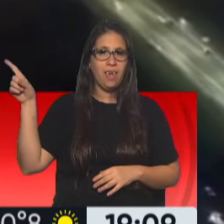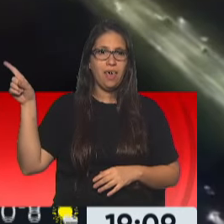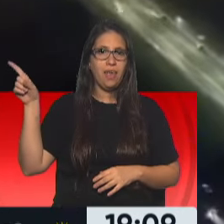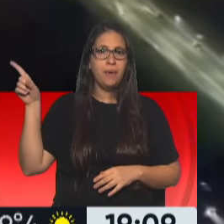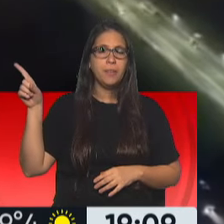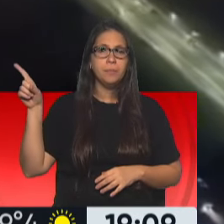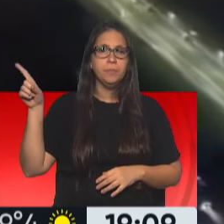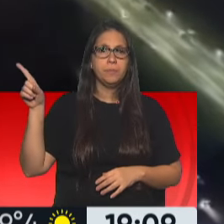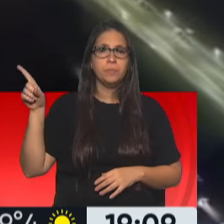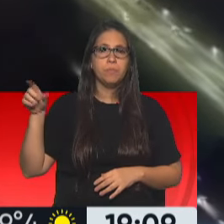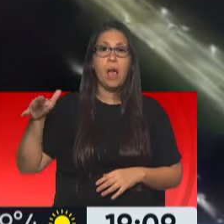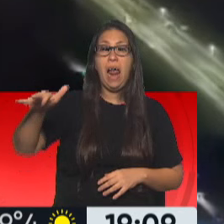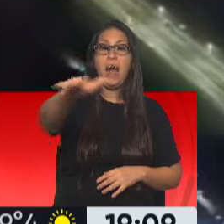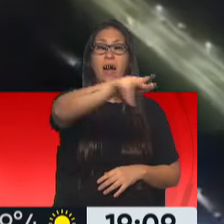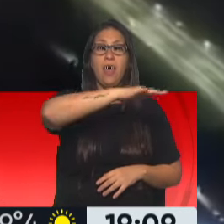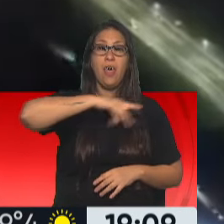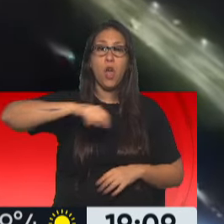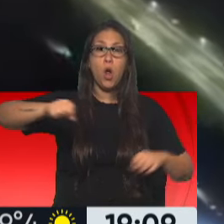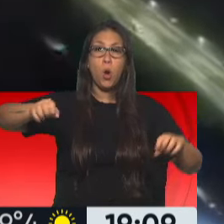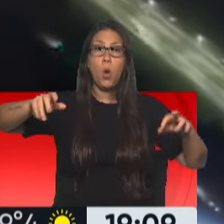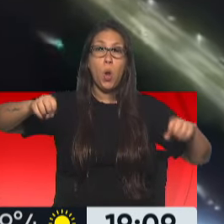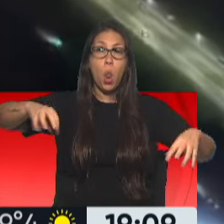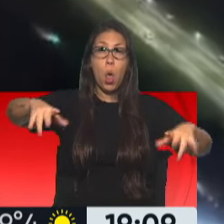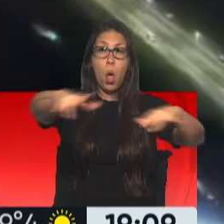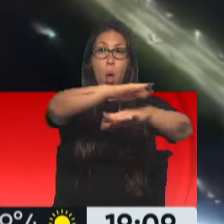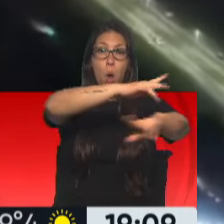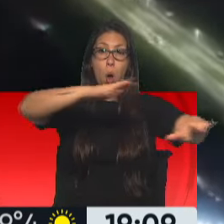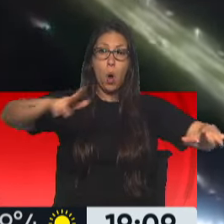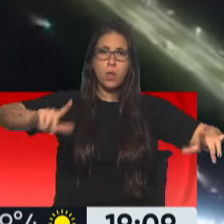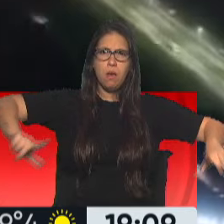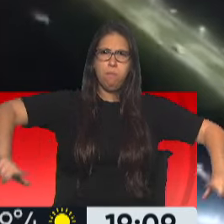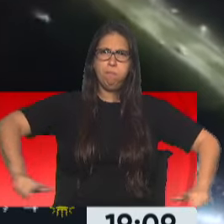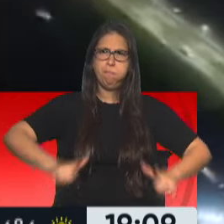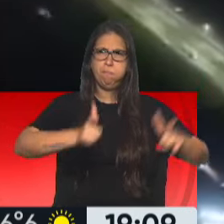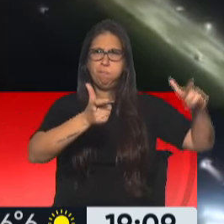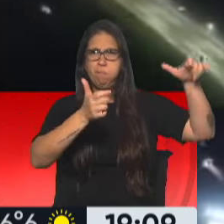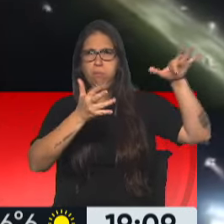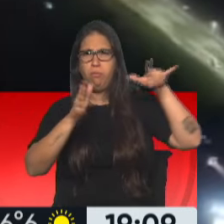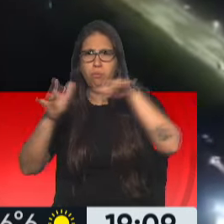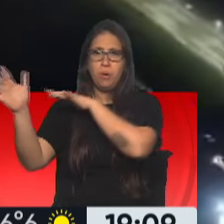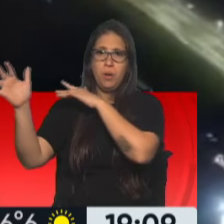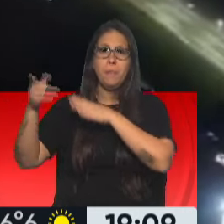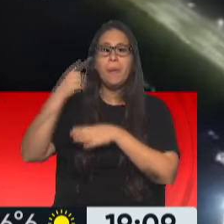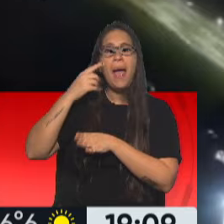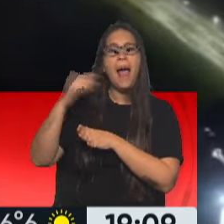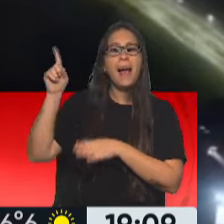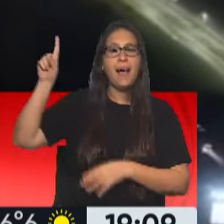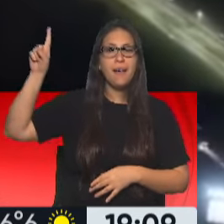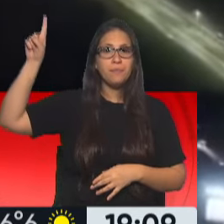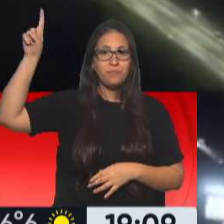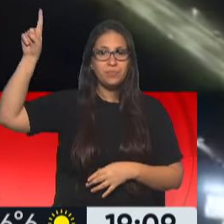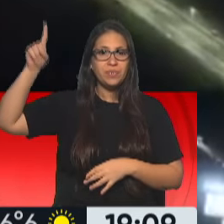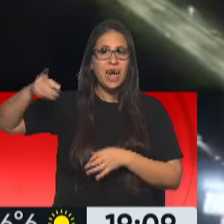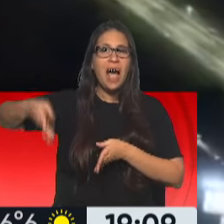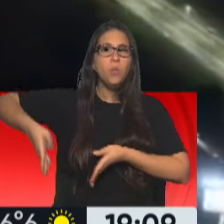aeropuerto, Tremendo. Ahí está. atrás se reflejaba el hongo, Claro. bien marcado que venía para ese lado. Esa autopista que ven Sí. al